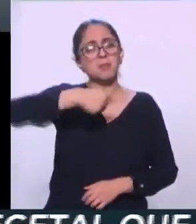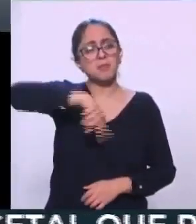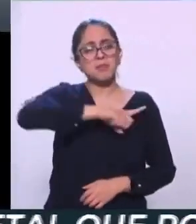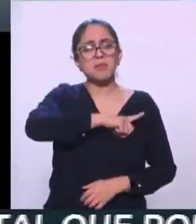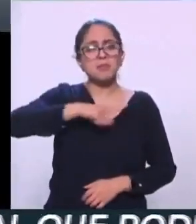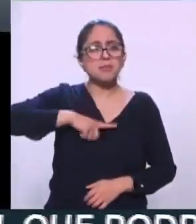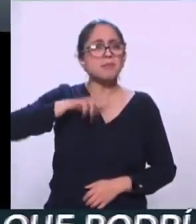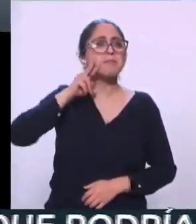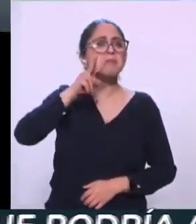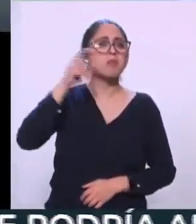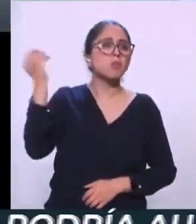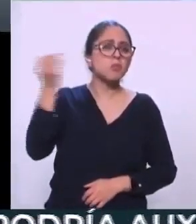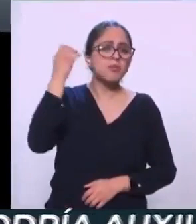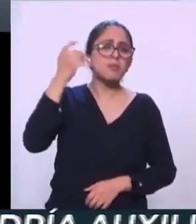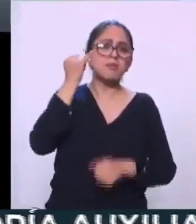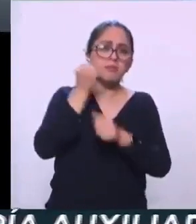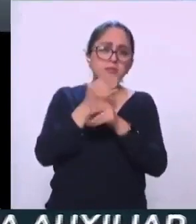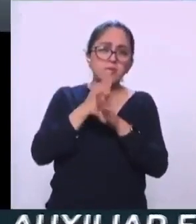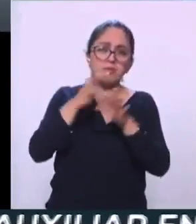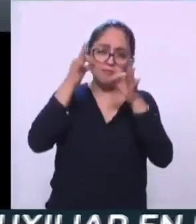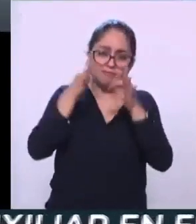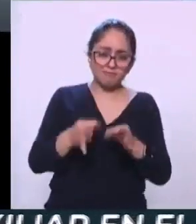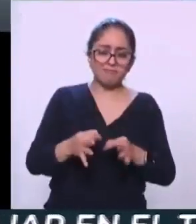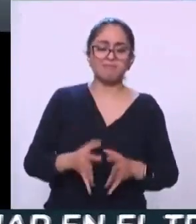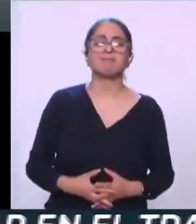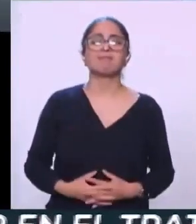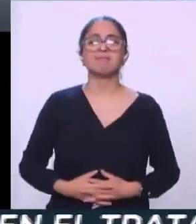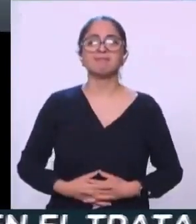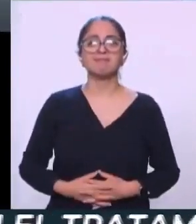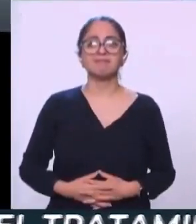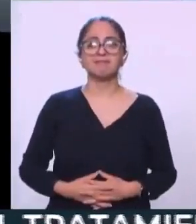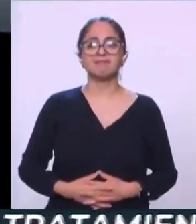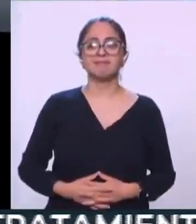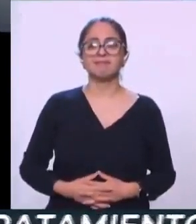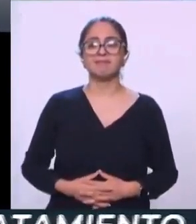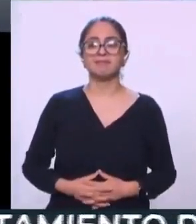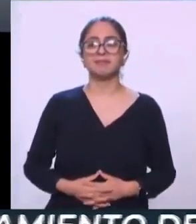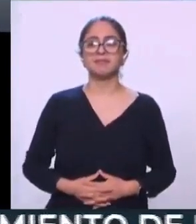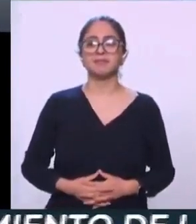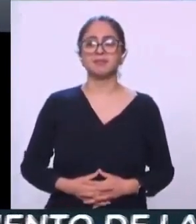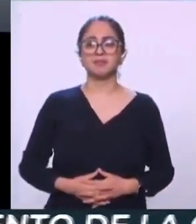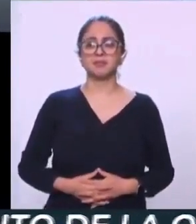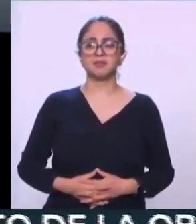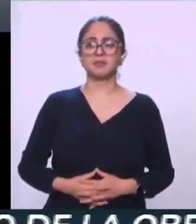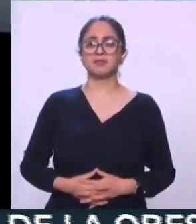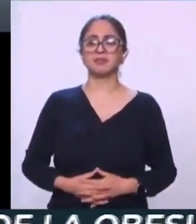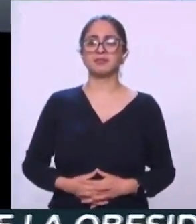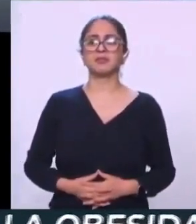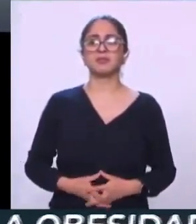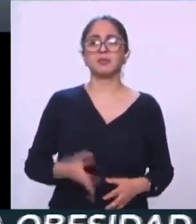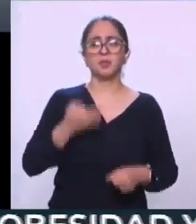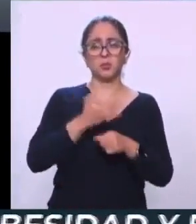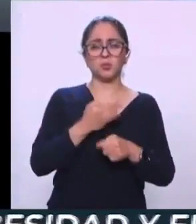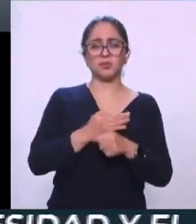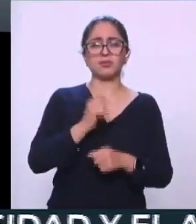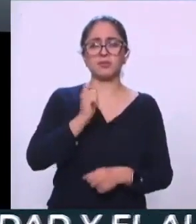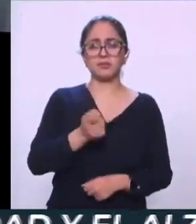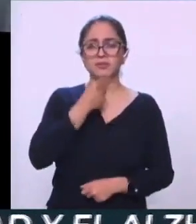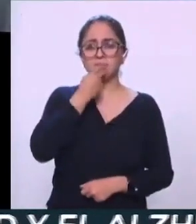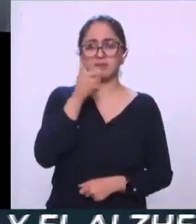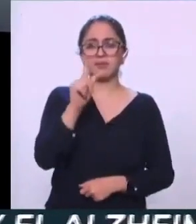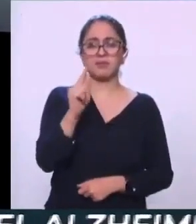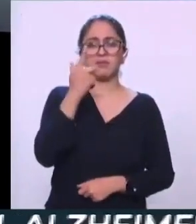la conferencia donde se dan los datos exactos. Exacto. Así es. No es el 100%. En este momento, de hecho, nos dicen que es el 78%,